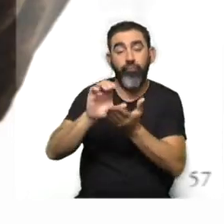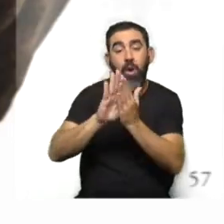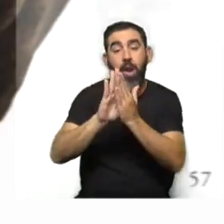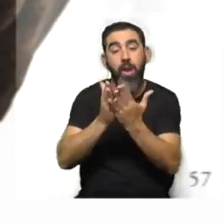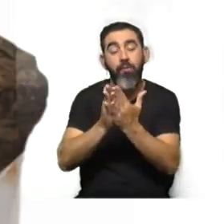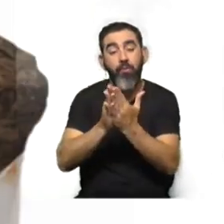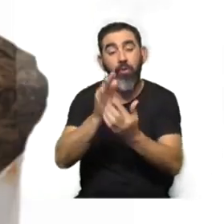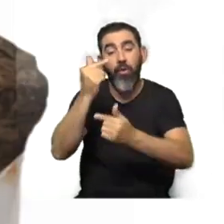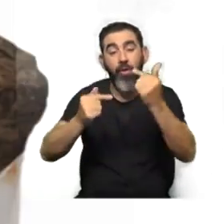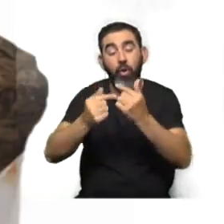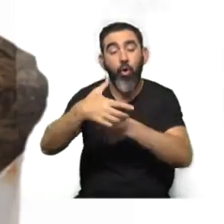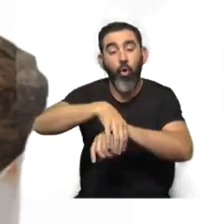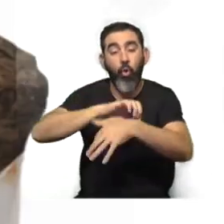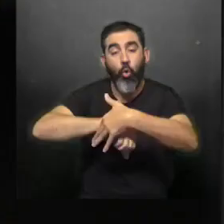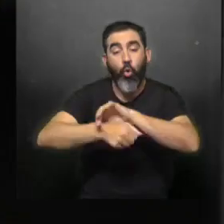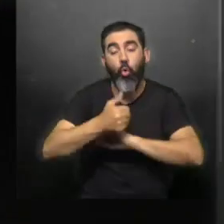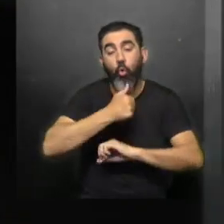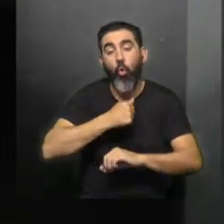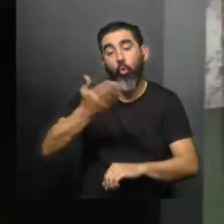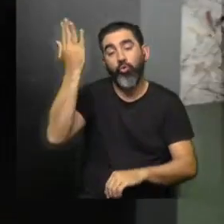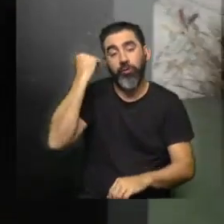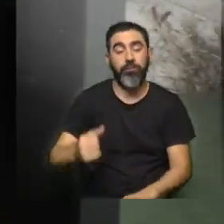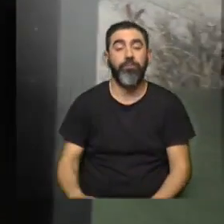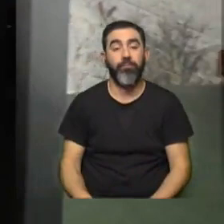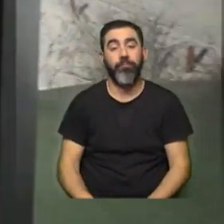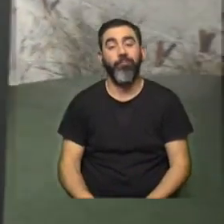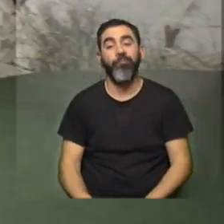de piezas arqueológicas.